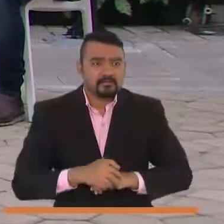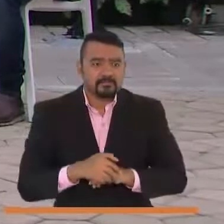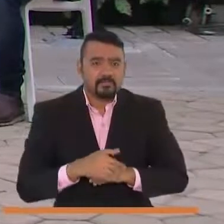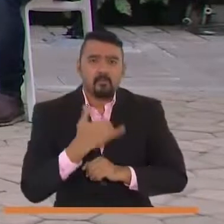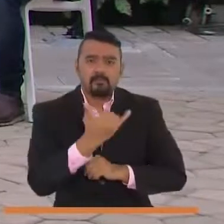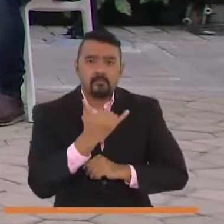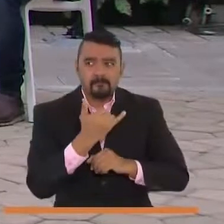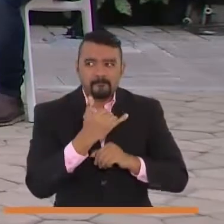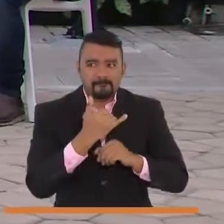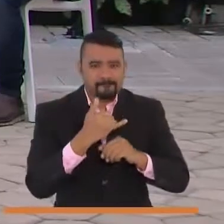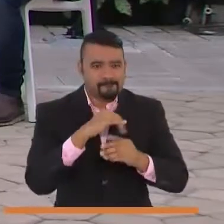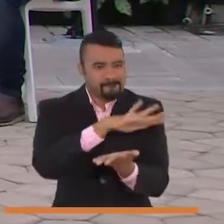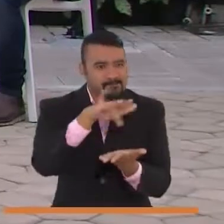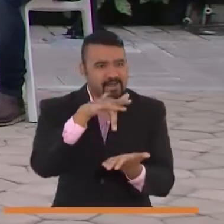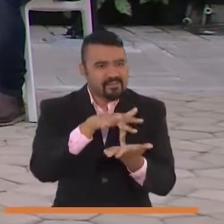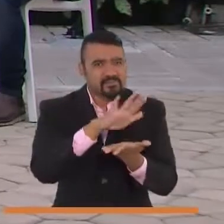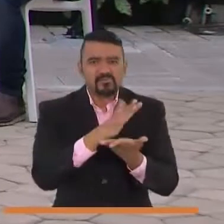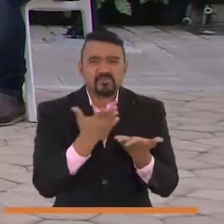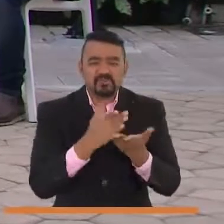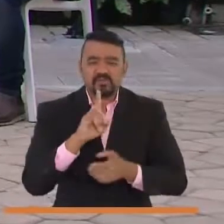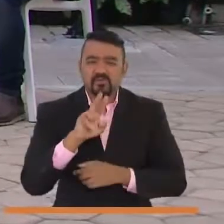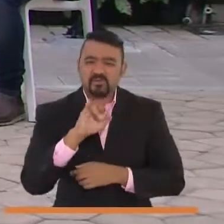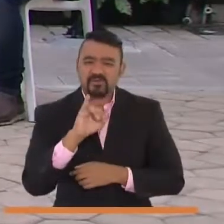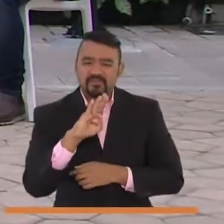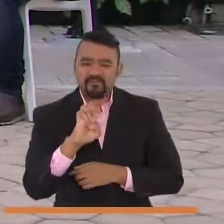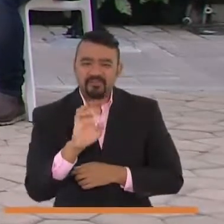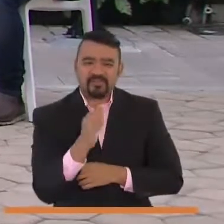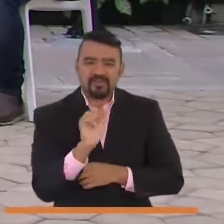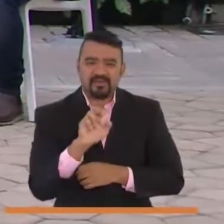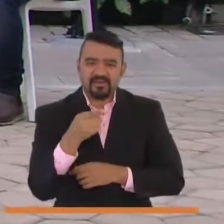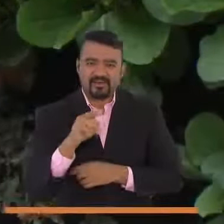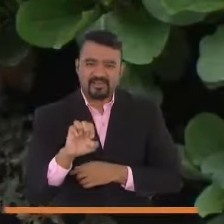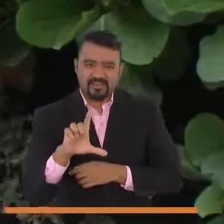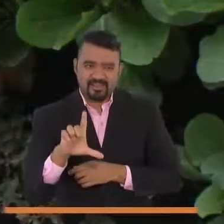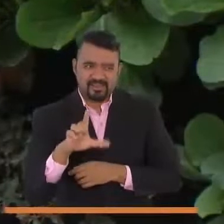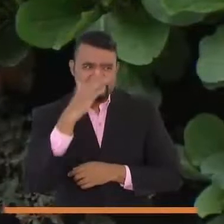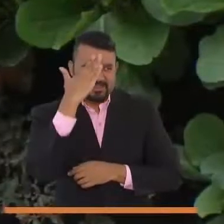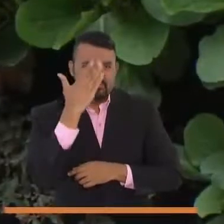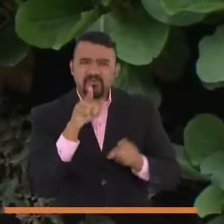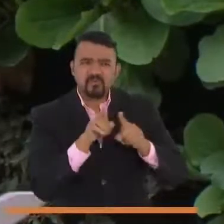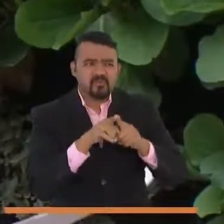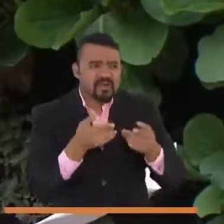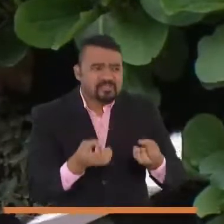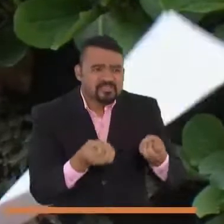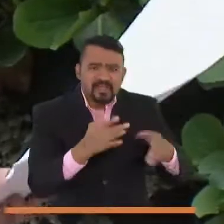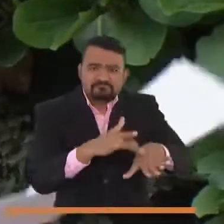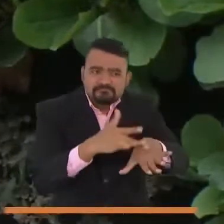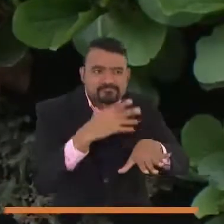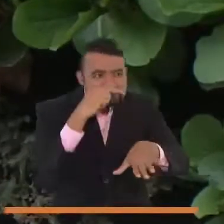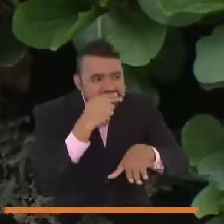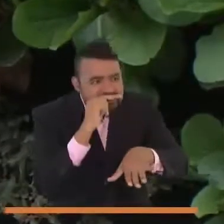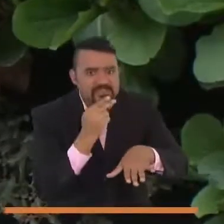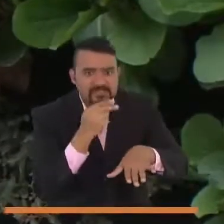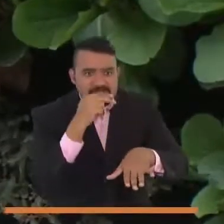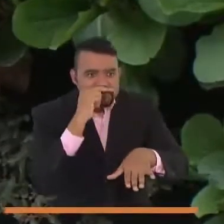parte alta. Este espacio dedicado, alcalde, a los niños, sabemos la cercanía que usted tiene con ellos y pues hablemos de